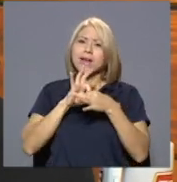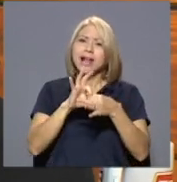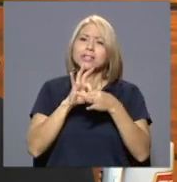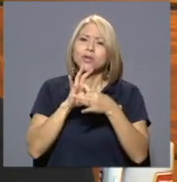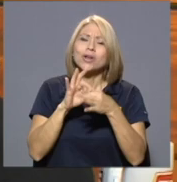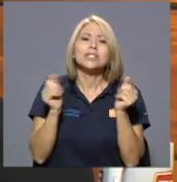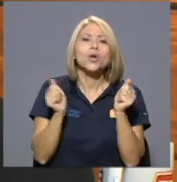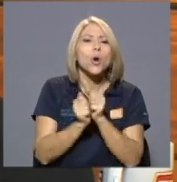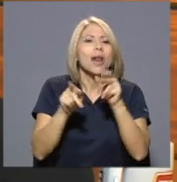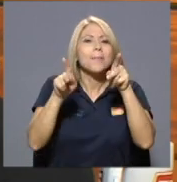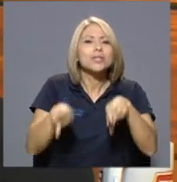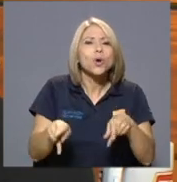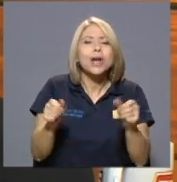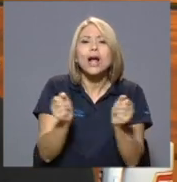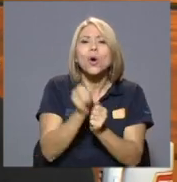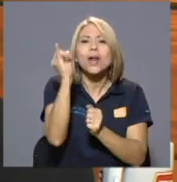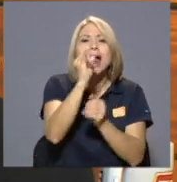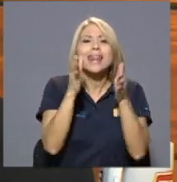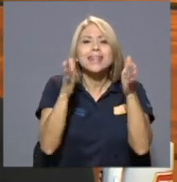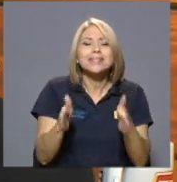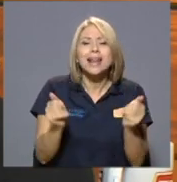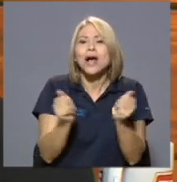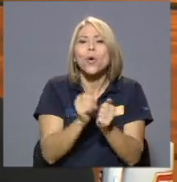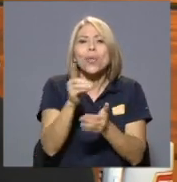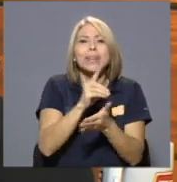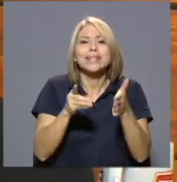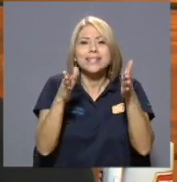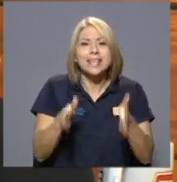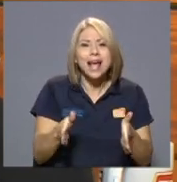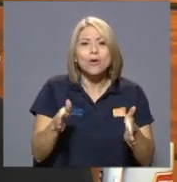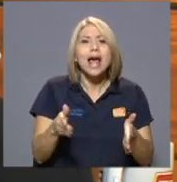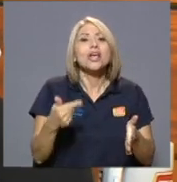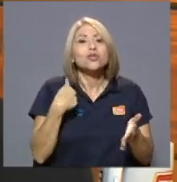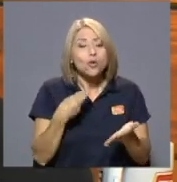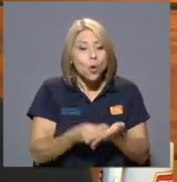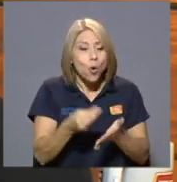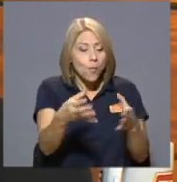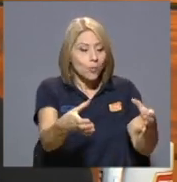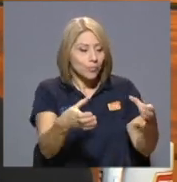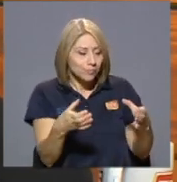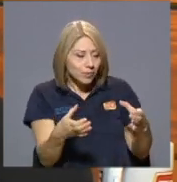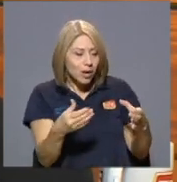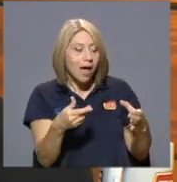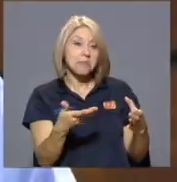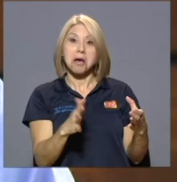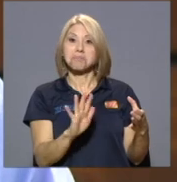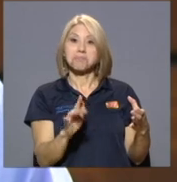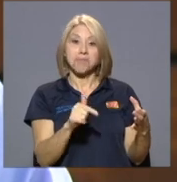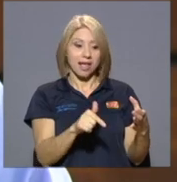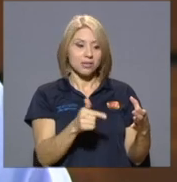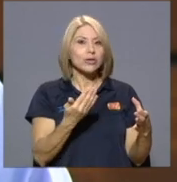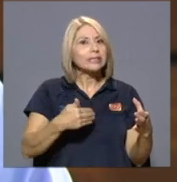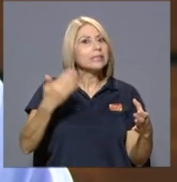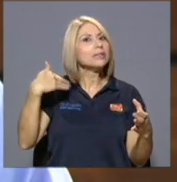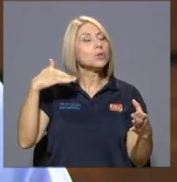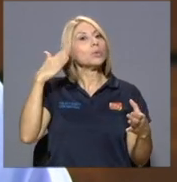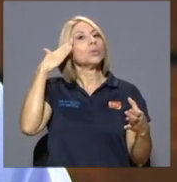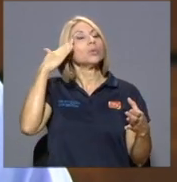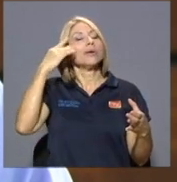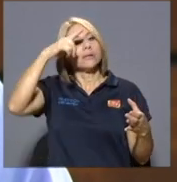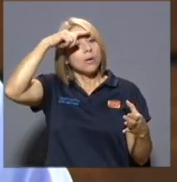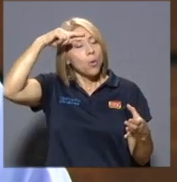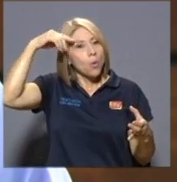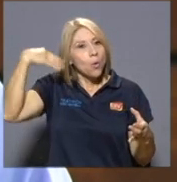con la artesana, con la diseñadora. Yo sé que ese producto costó algo, ¿verdad? Y que inclusive es ese